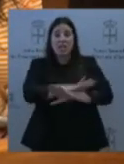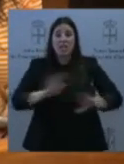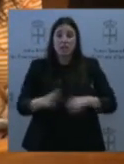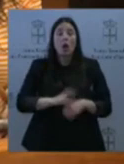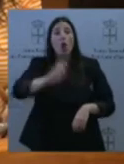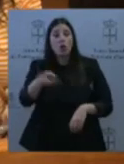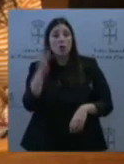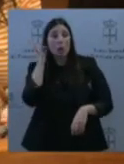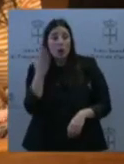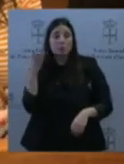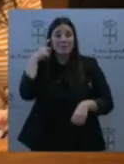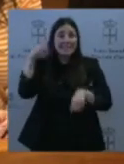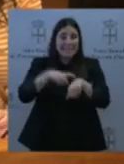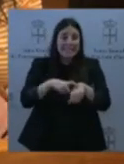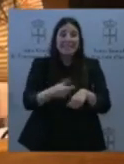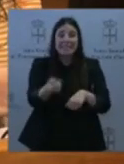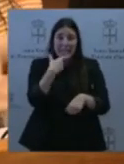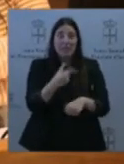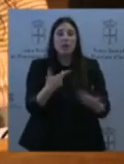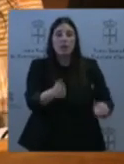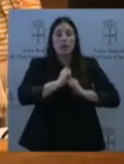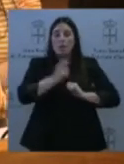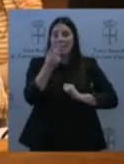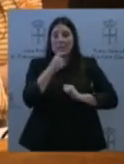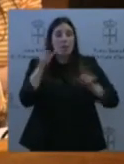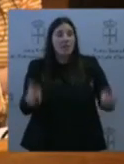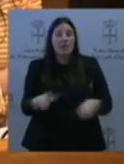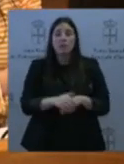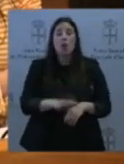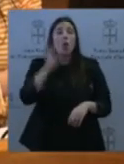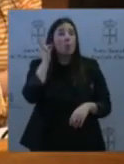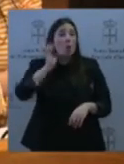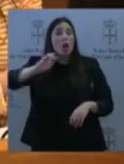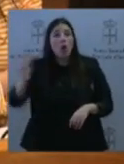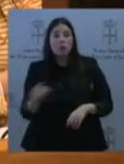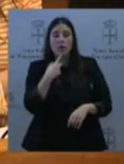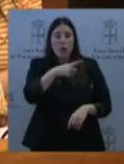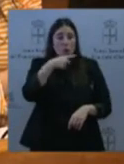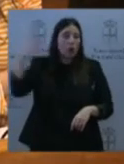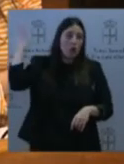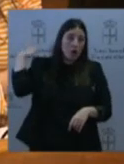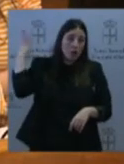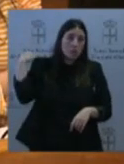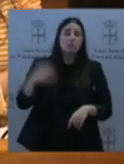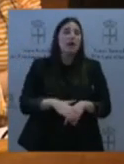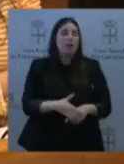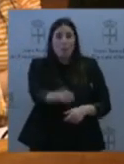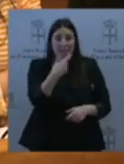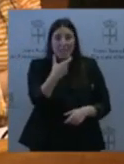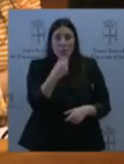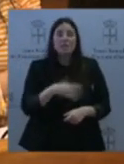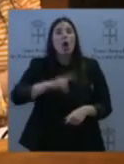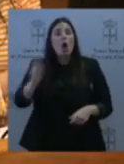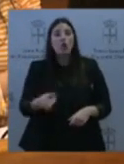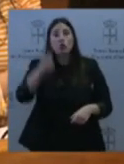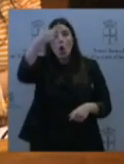dormir y despachado. Conchita, con dolores de espalda y que le recetan diazepam y tranquimacina. Abraham, muy joven, con sesiones cada 3 meses, diciendo la terapia no me sirvió de nada por